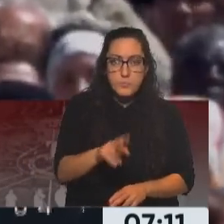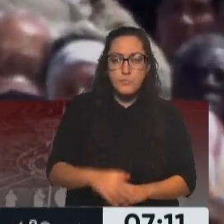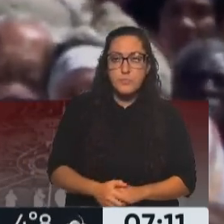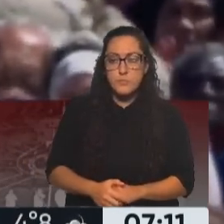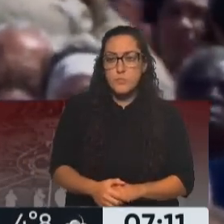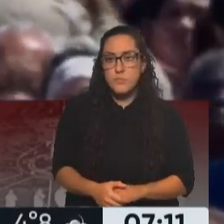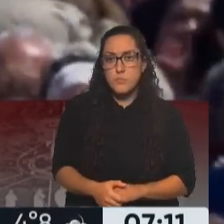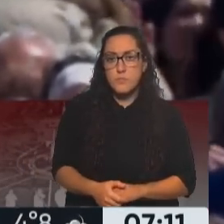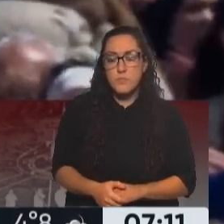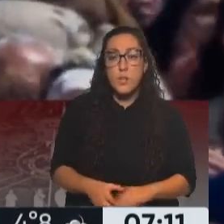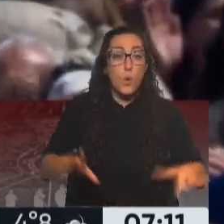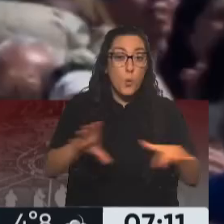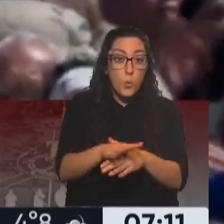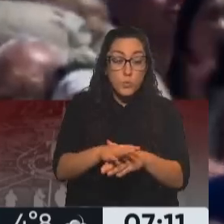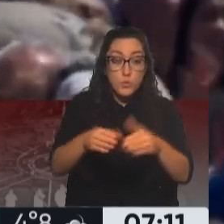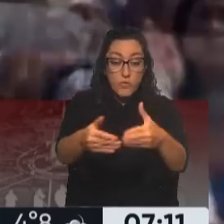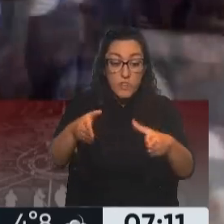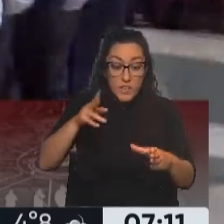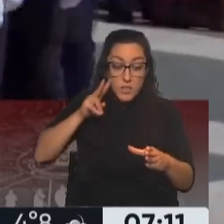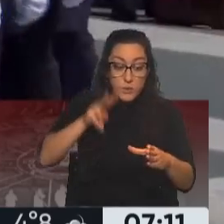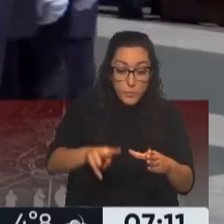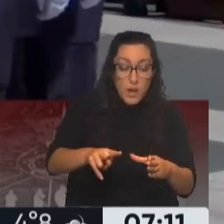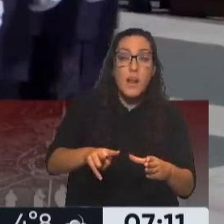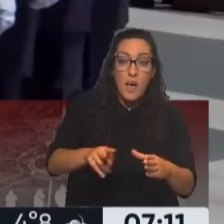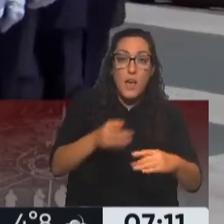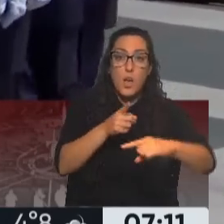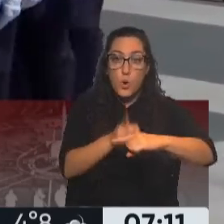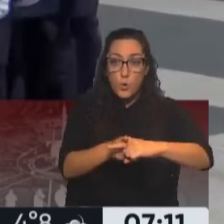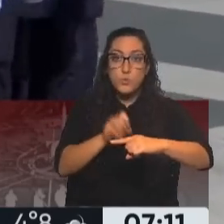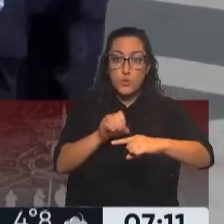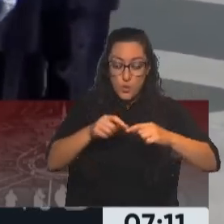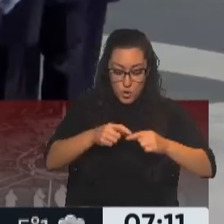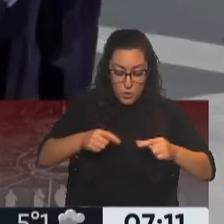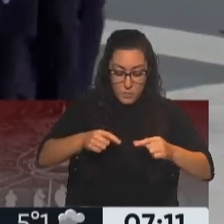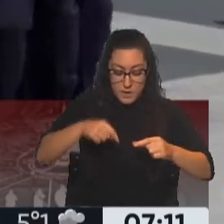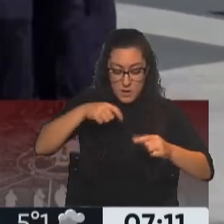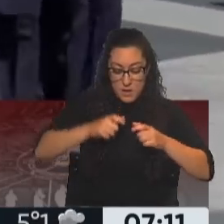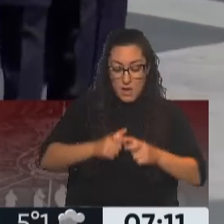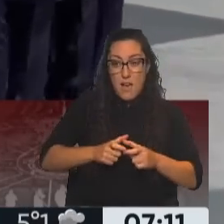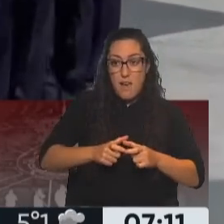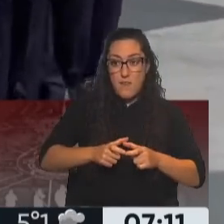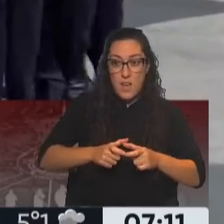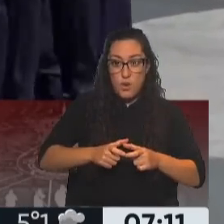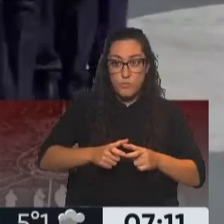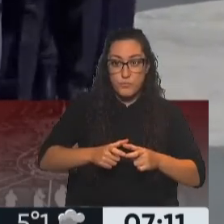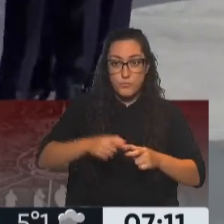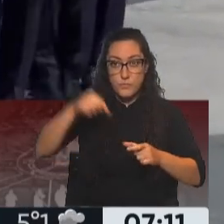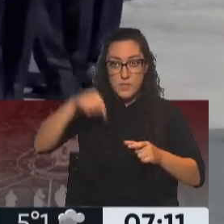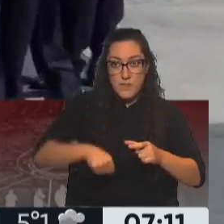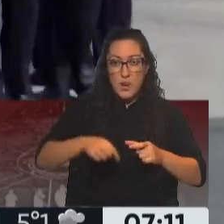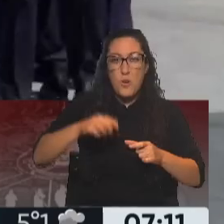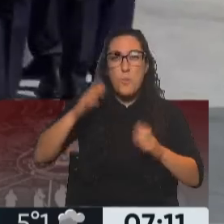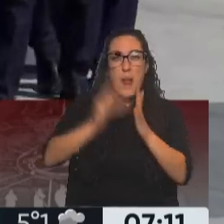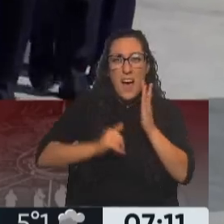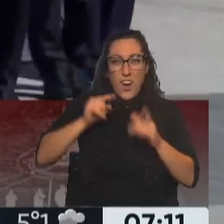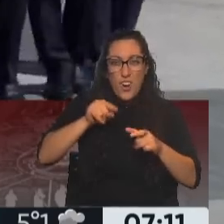recién cuando hicieron un primer plano se veía la cruz, el nombre, y después abajo, en la parte de abajo, sobre todo ese círculo blanco que se ve